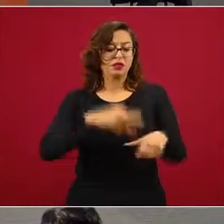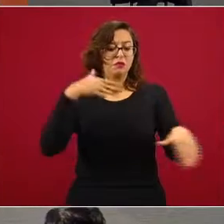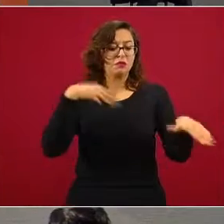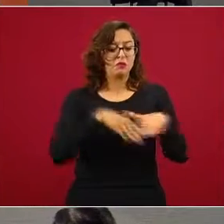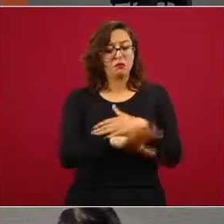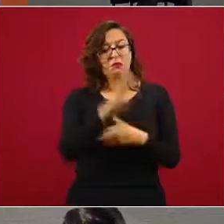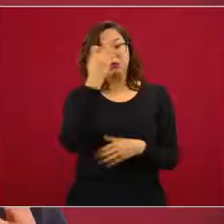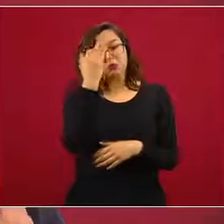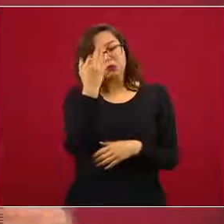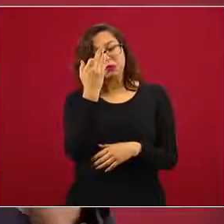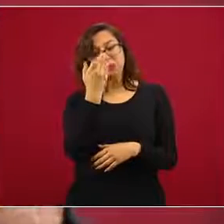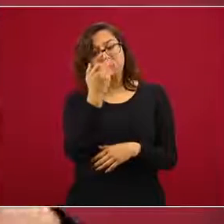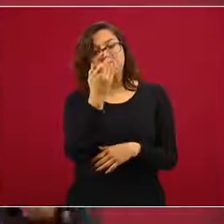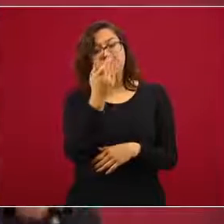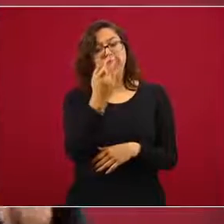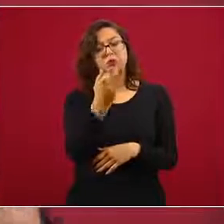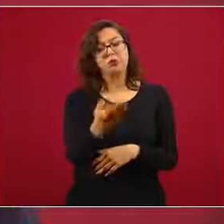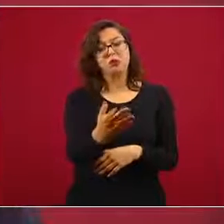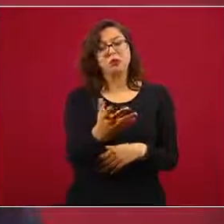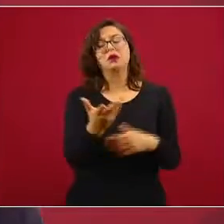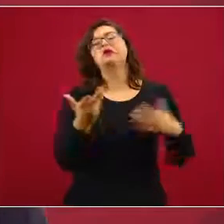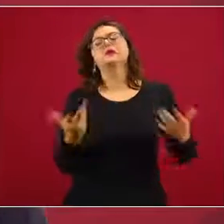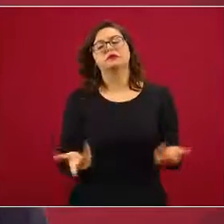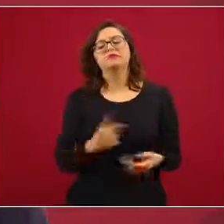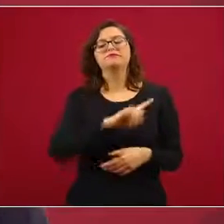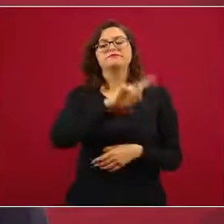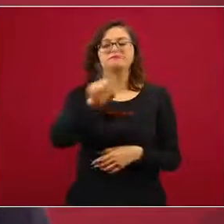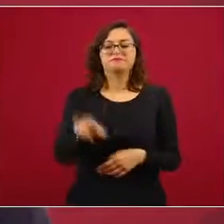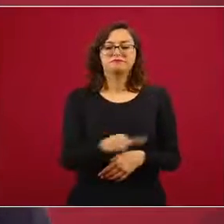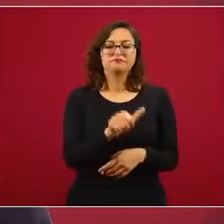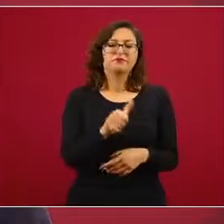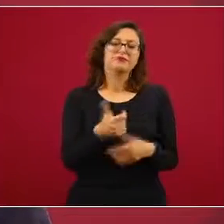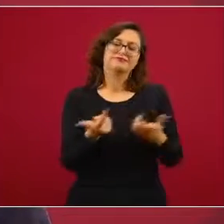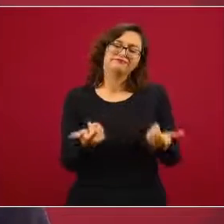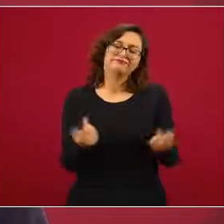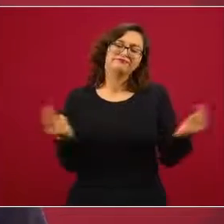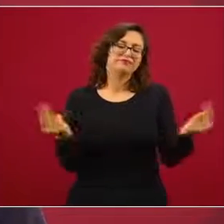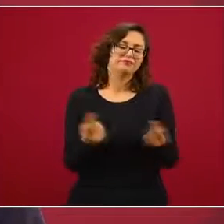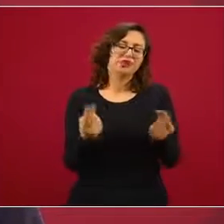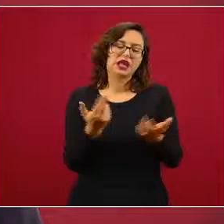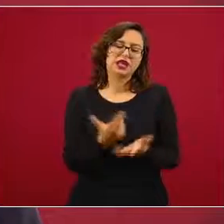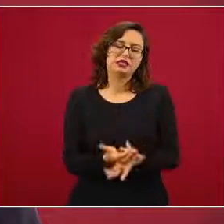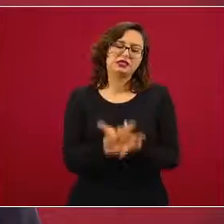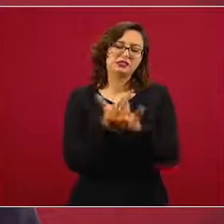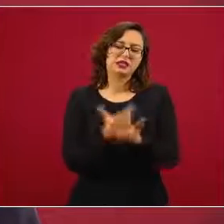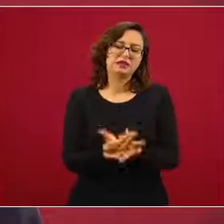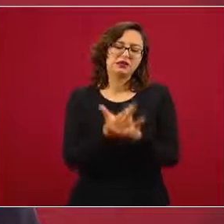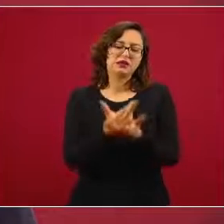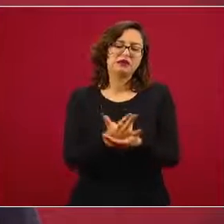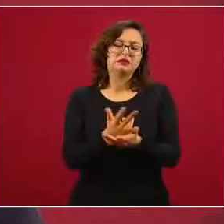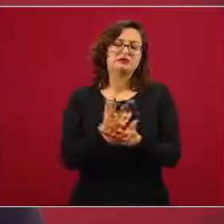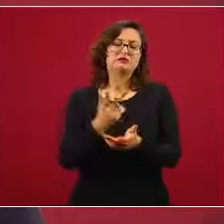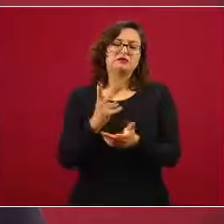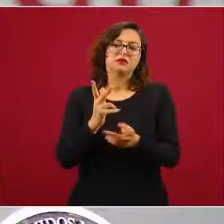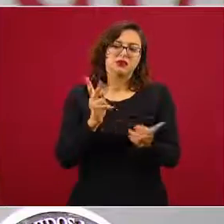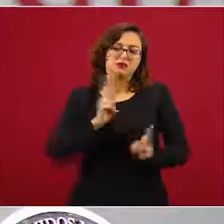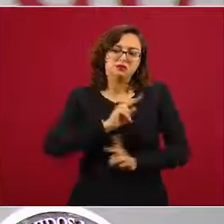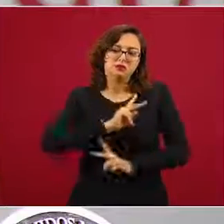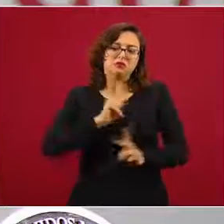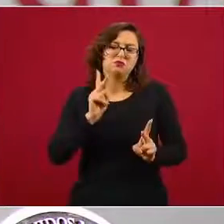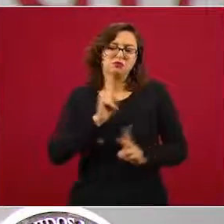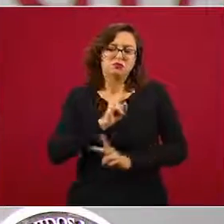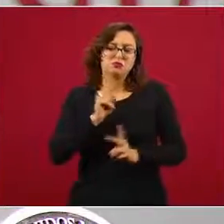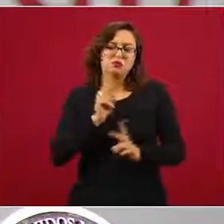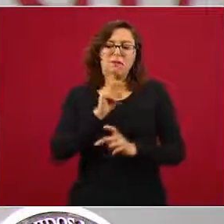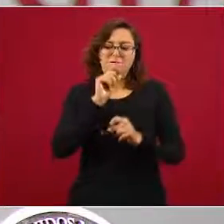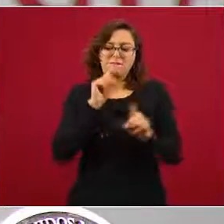periodos prolongados requieren, desde luego, un proceso de rehabilitación, no solamente en términos pulmonares, sino también en